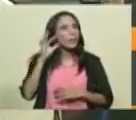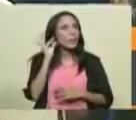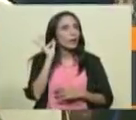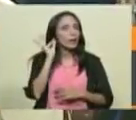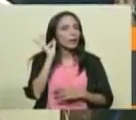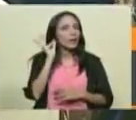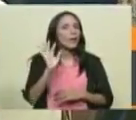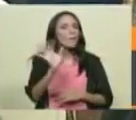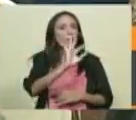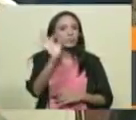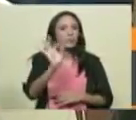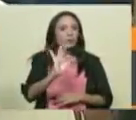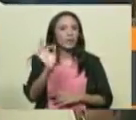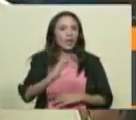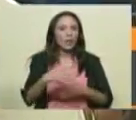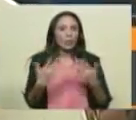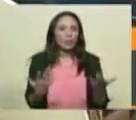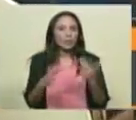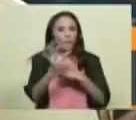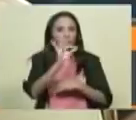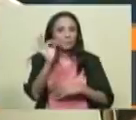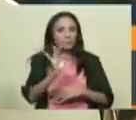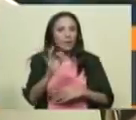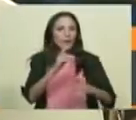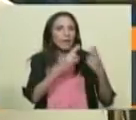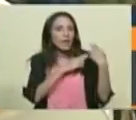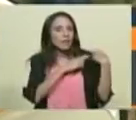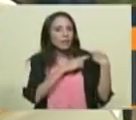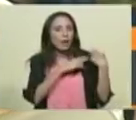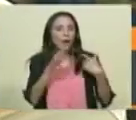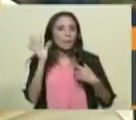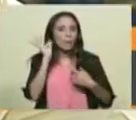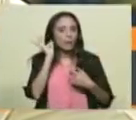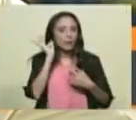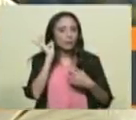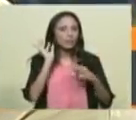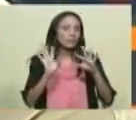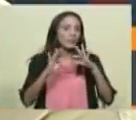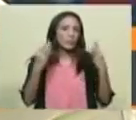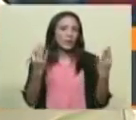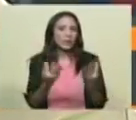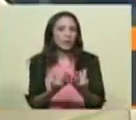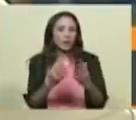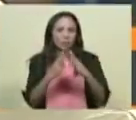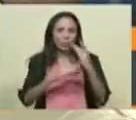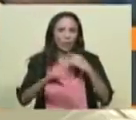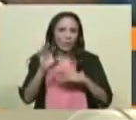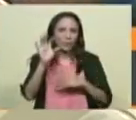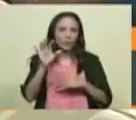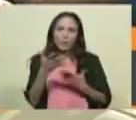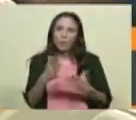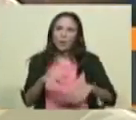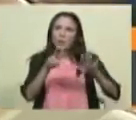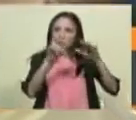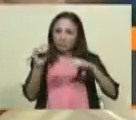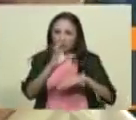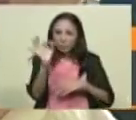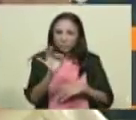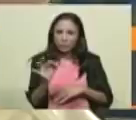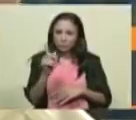porcentaje, María, de jefas de hogar, de los hogares del país, Es 70%.